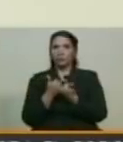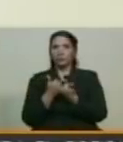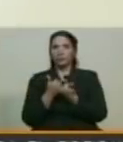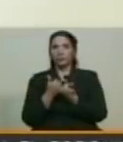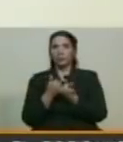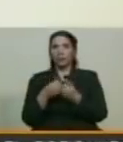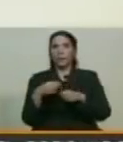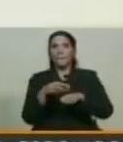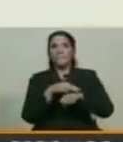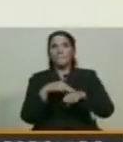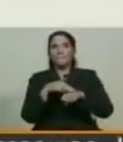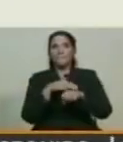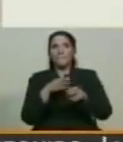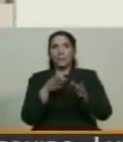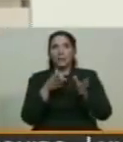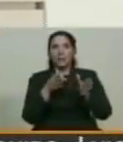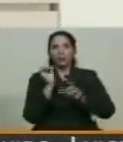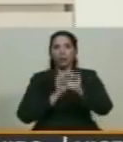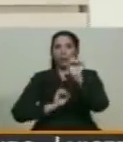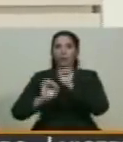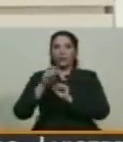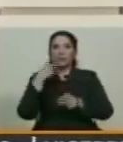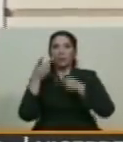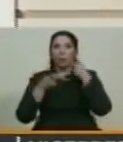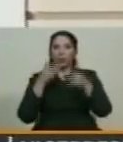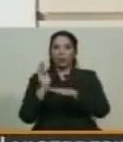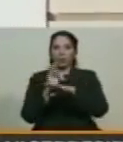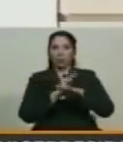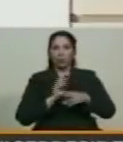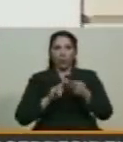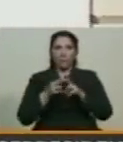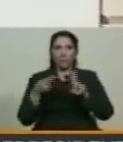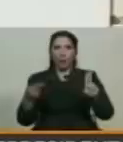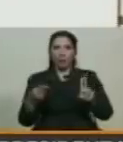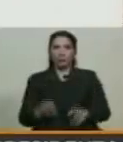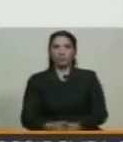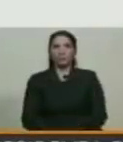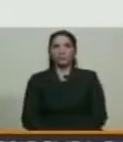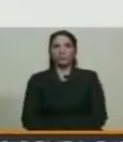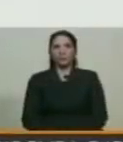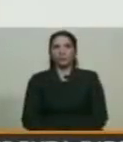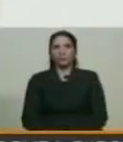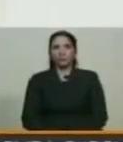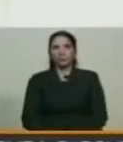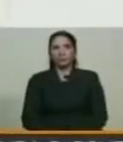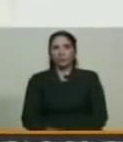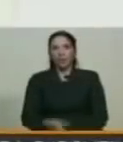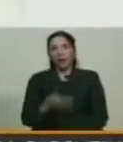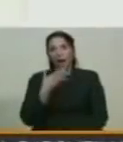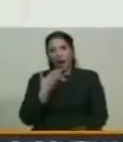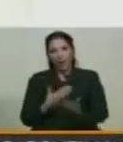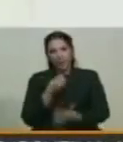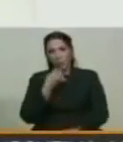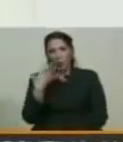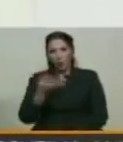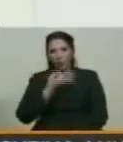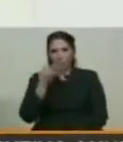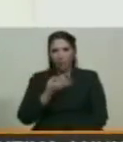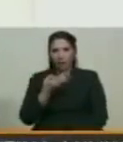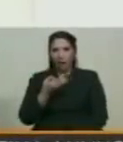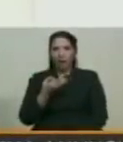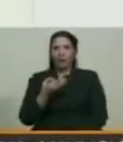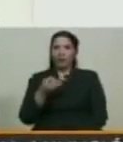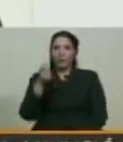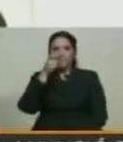López, vicepresidente sectorial de Soberanía Política, Seguridad y Paz. Bueno, muchísimas gracias, muy buenas tardes a todo el pueblo de